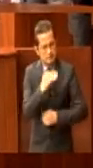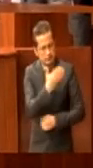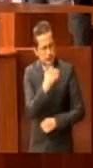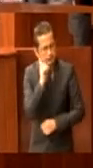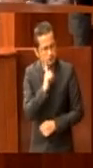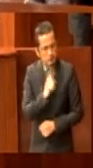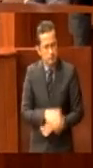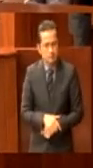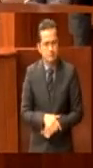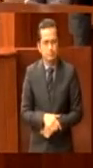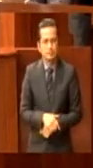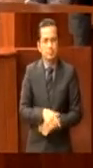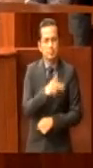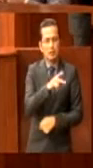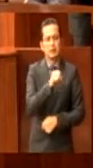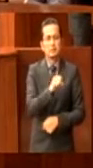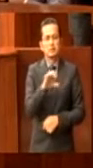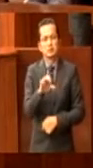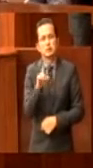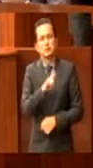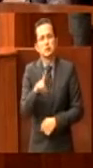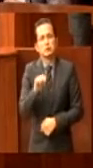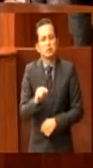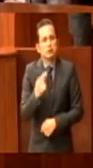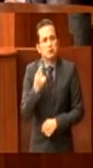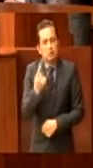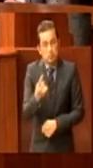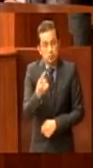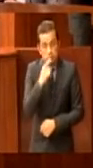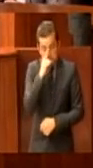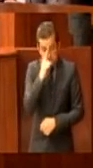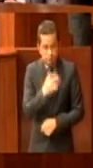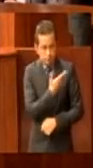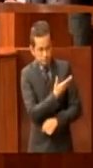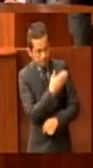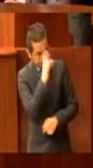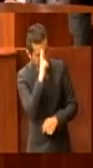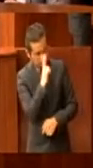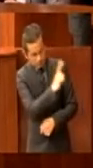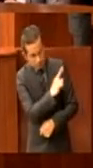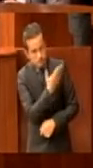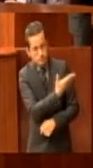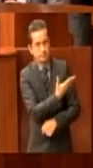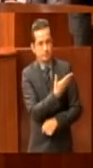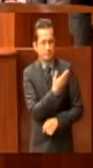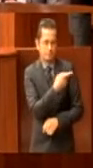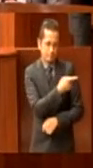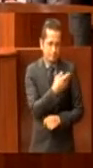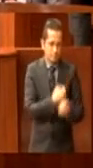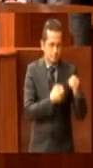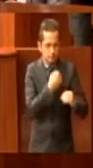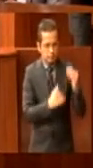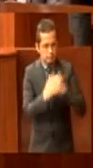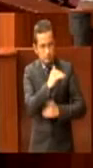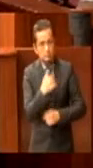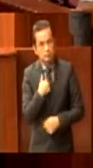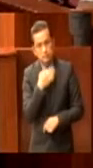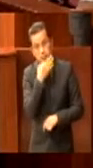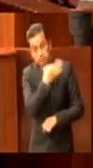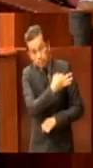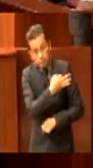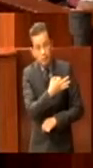relación al psc 171 con el debido respeto a la magistrada imponente adelantó que